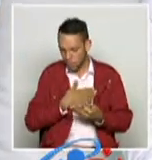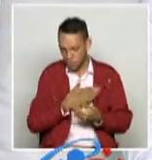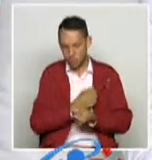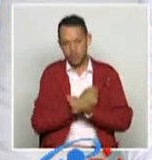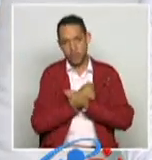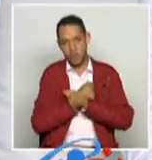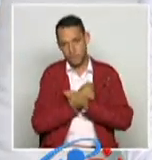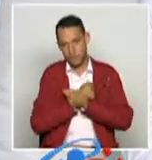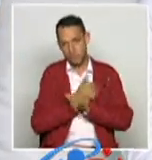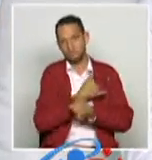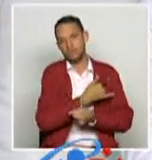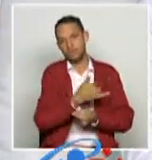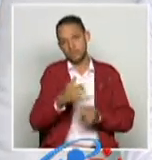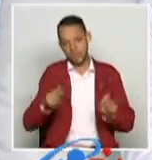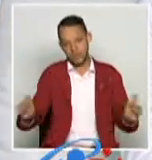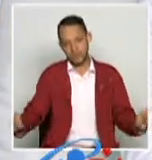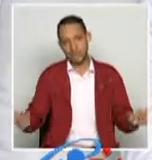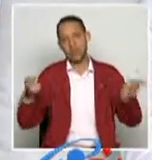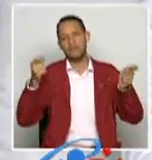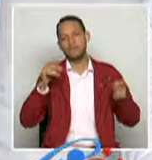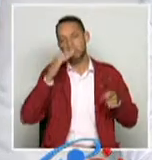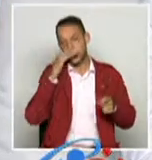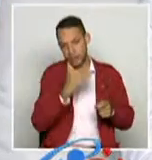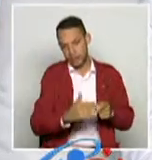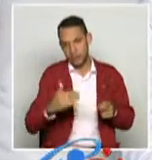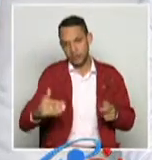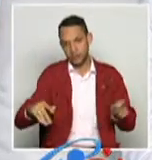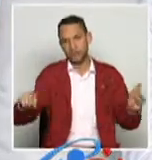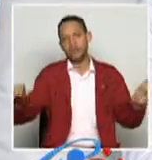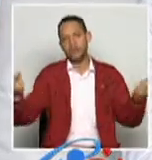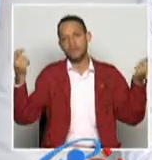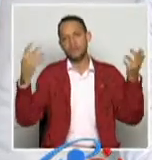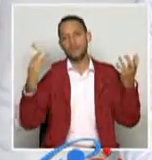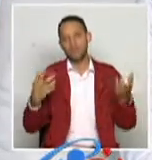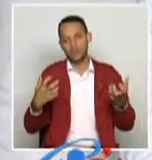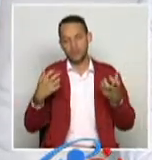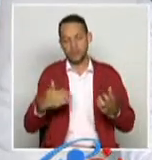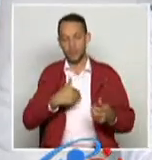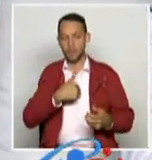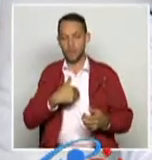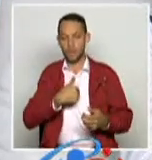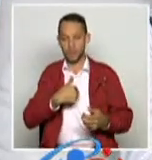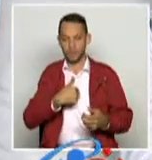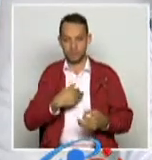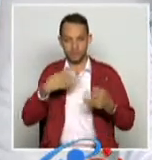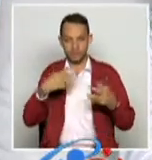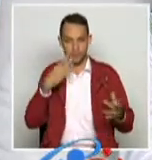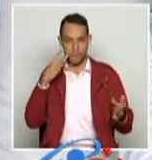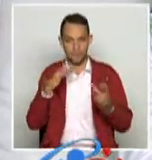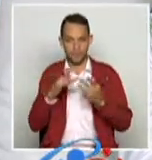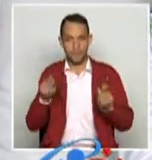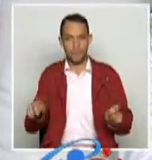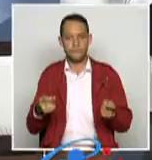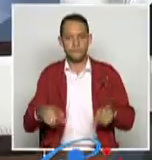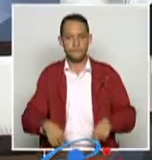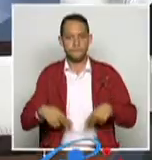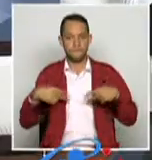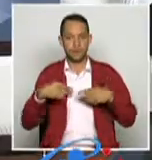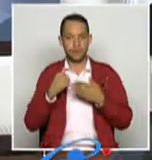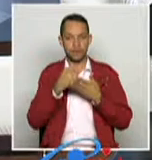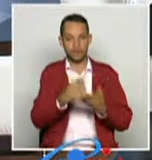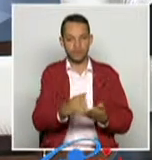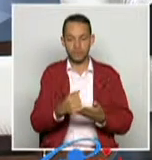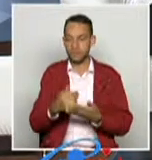amor, queremos salvar la vida de los niños y hacer latir esos pequeños corazones y darles nuevamente una oportunidad de vivir. Doctora